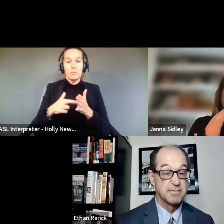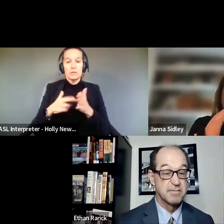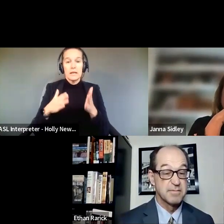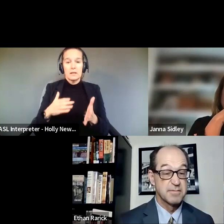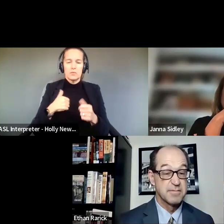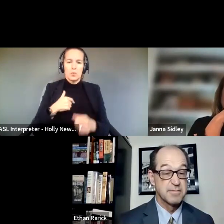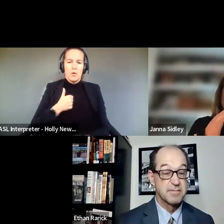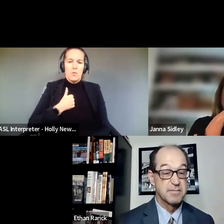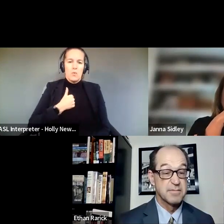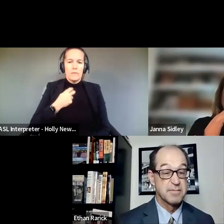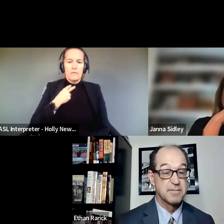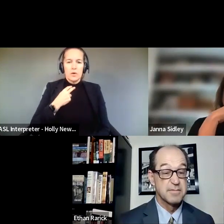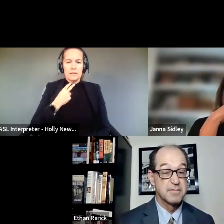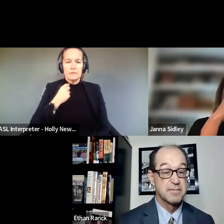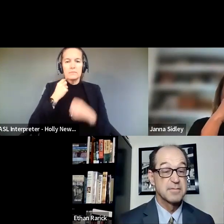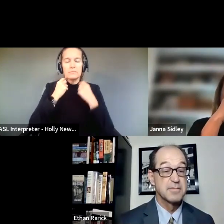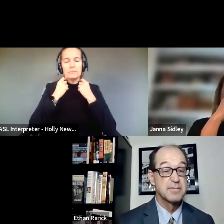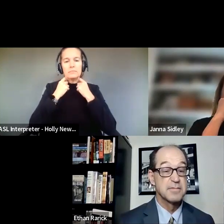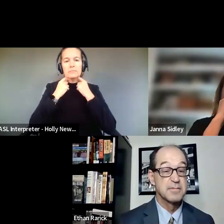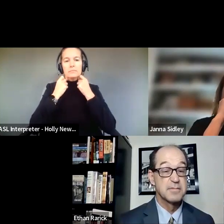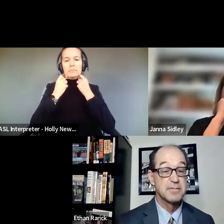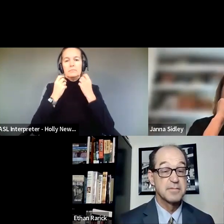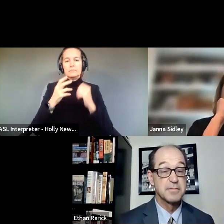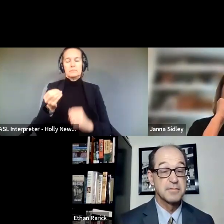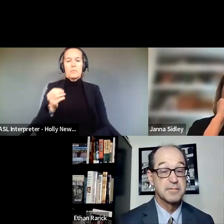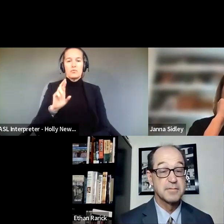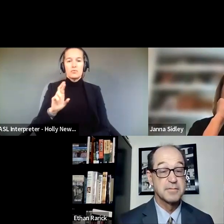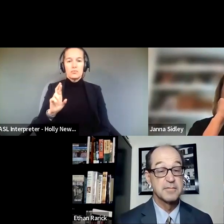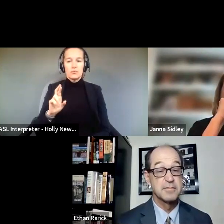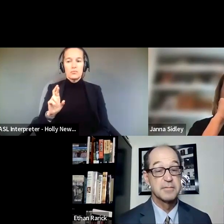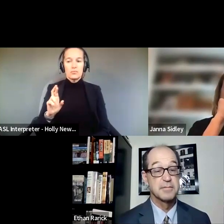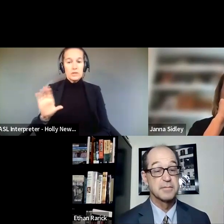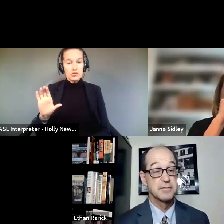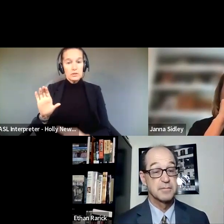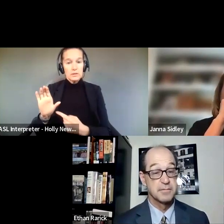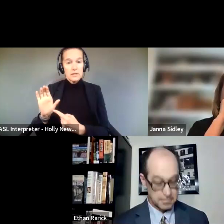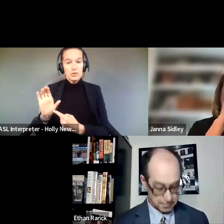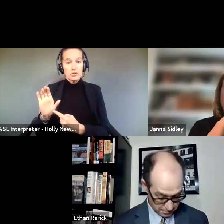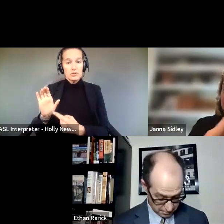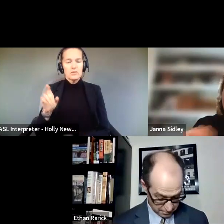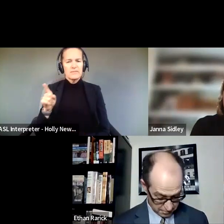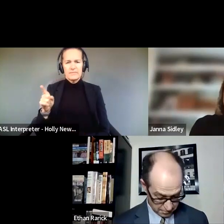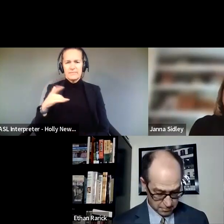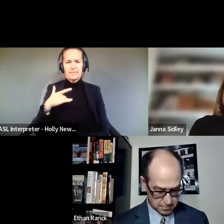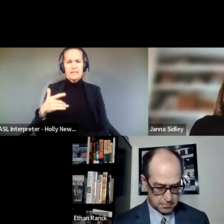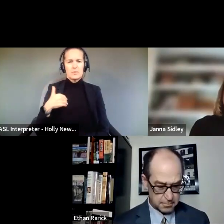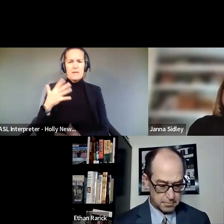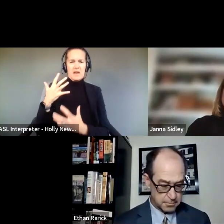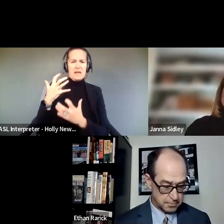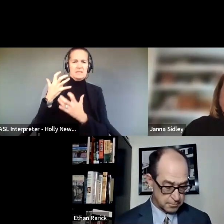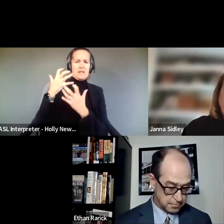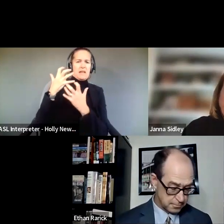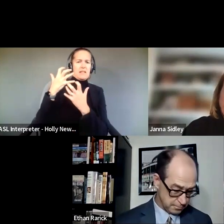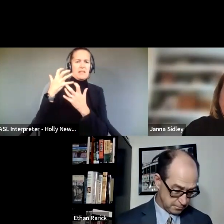regional crea un ambiente hostil y quiere suprimir la